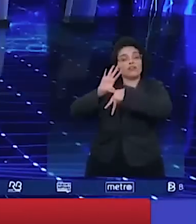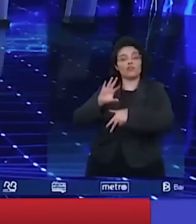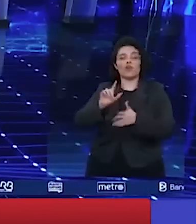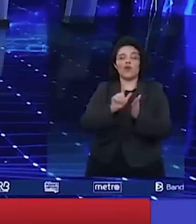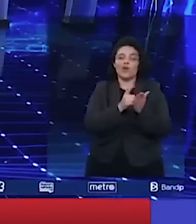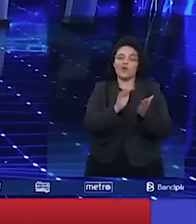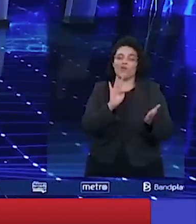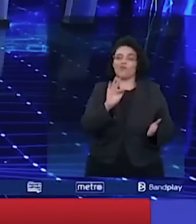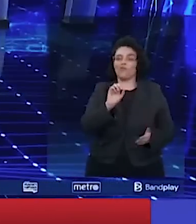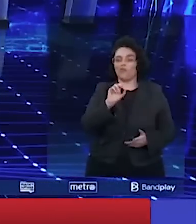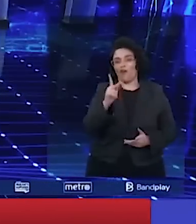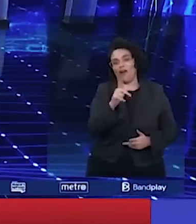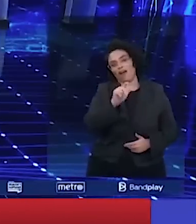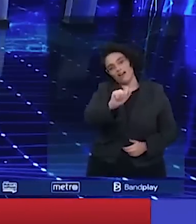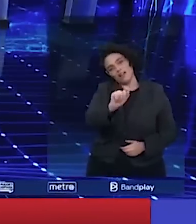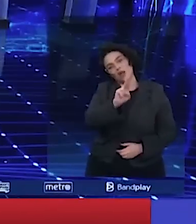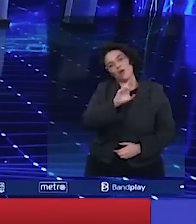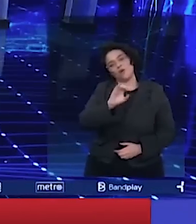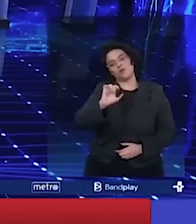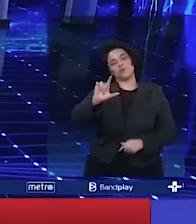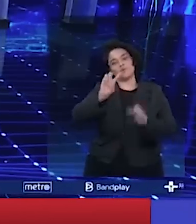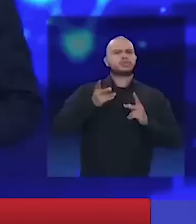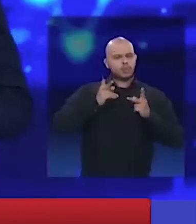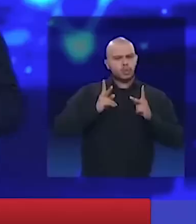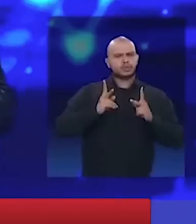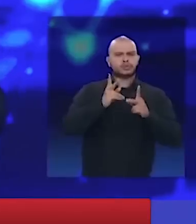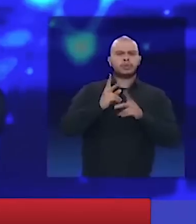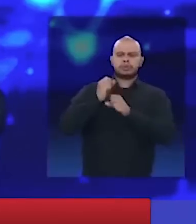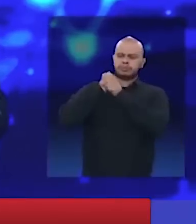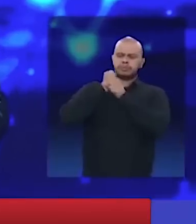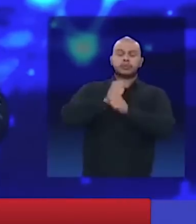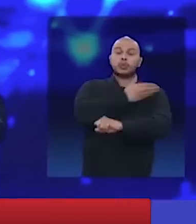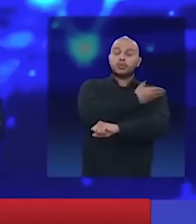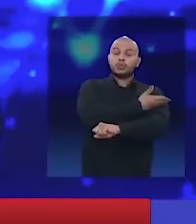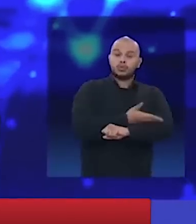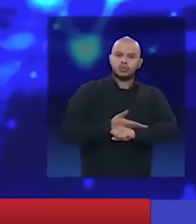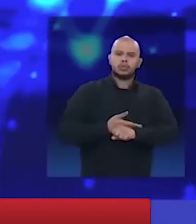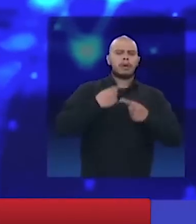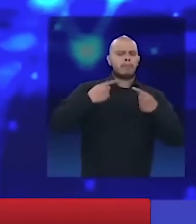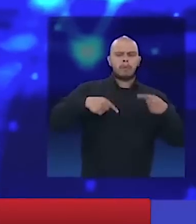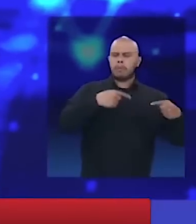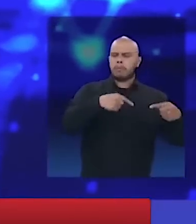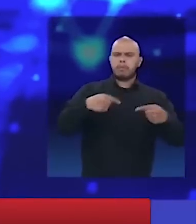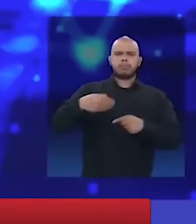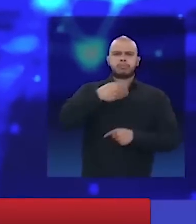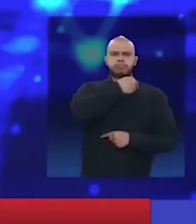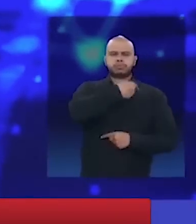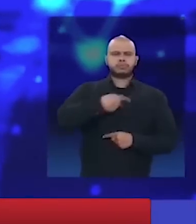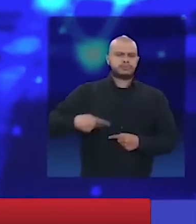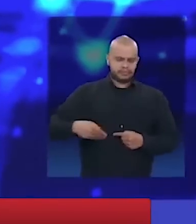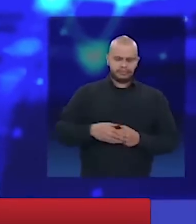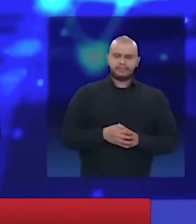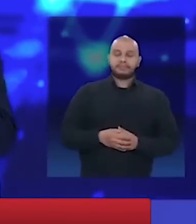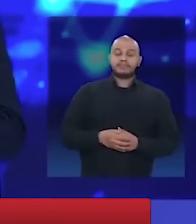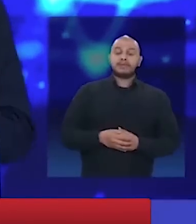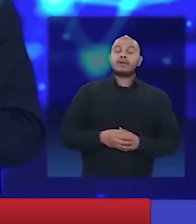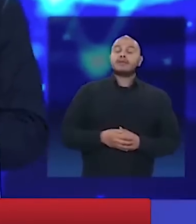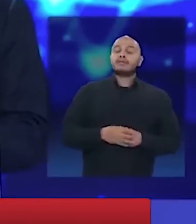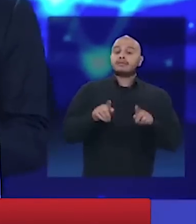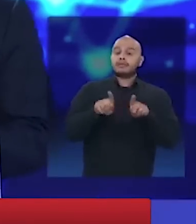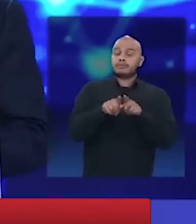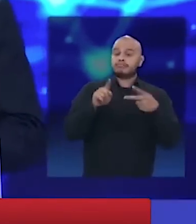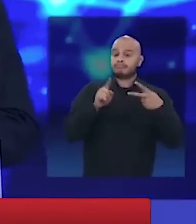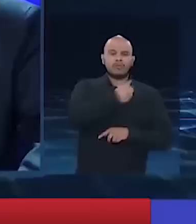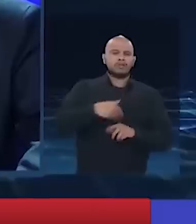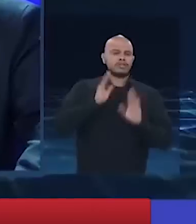favorecerlo. El dato final lo tengo con Bolsonaro haciendo referencia a, en sus conclusiones,